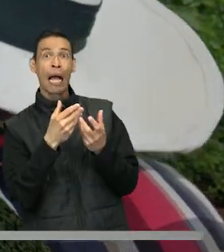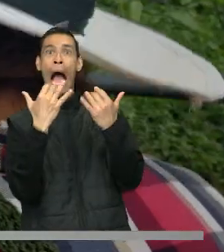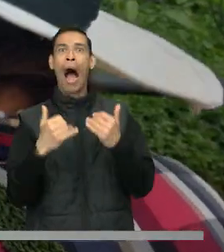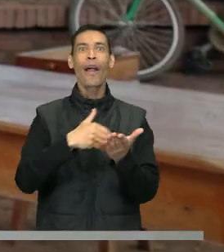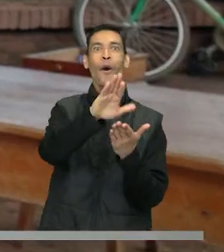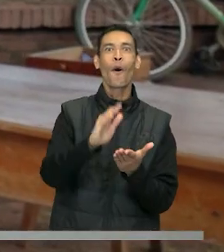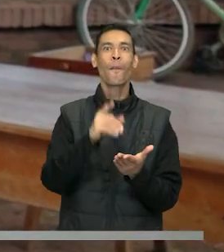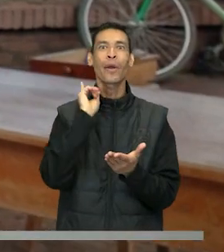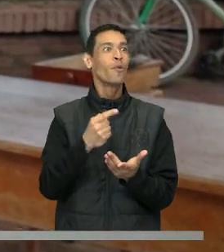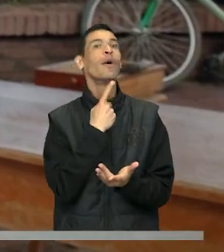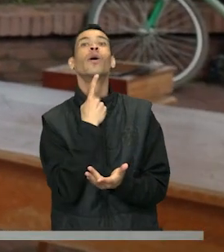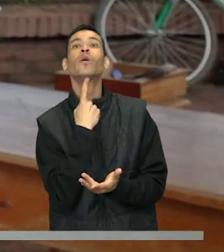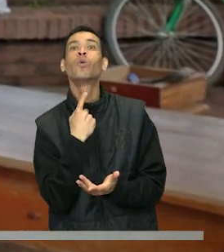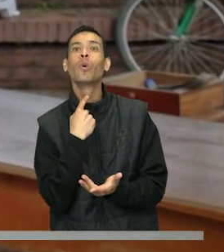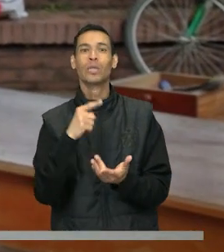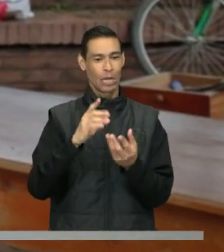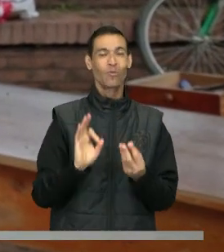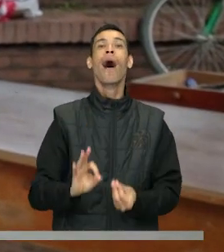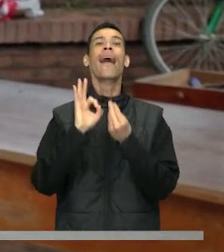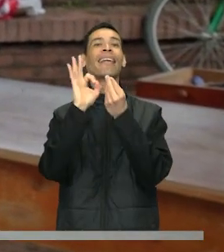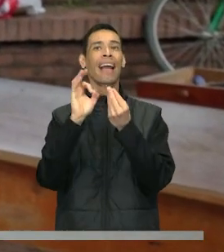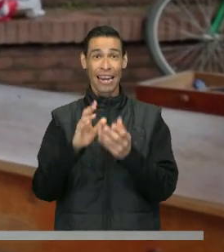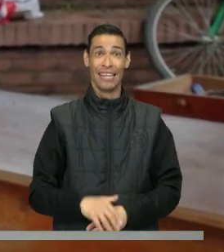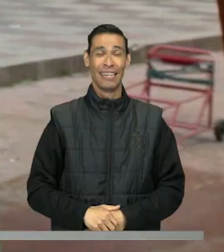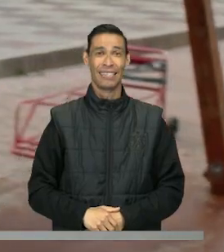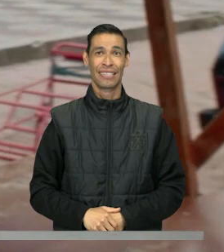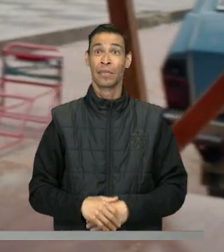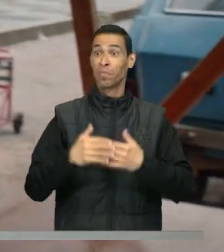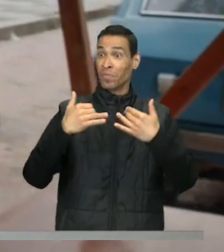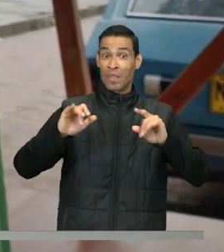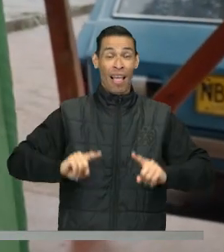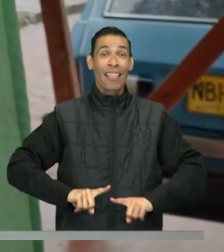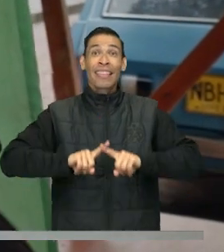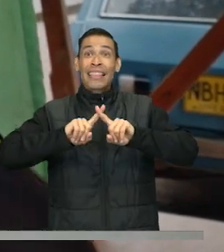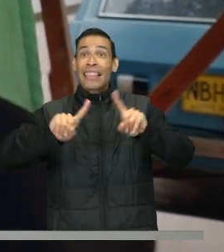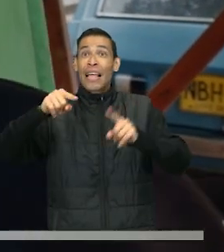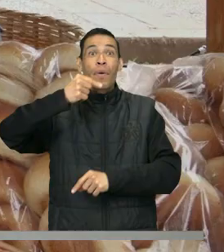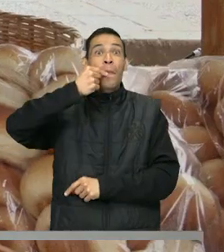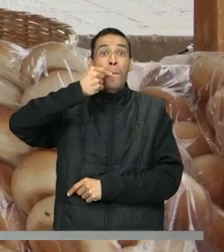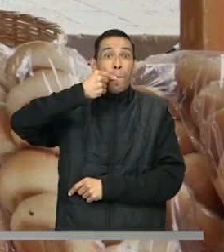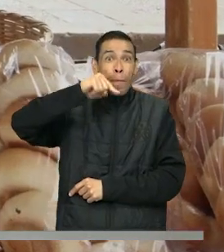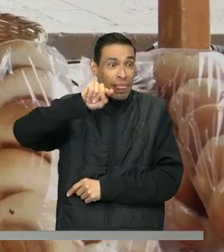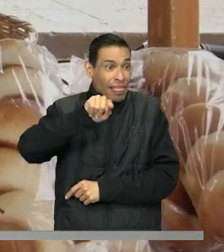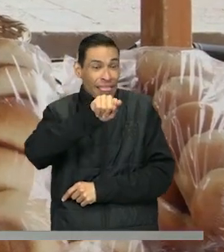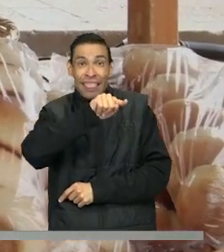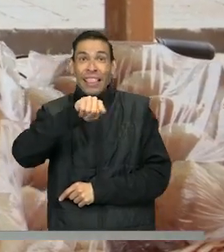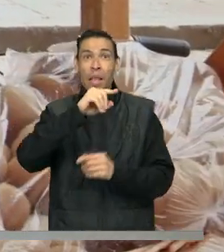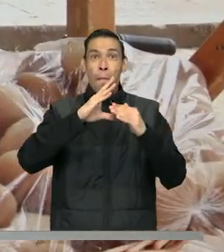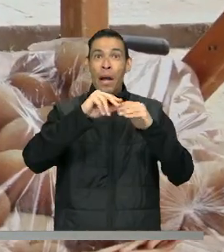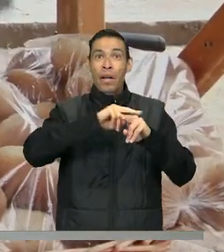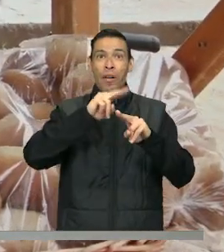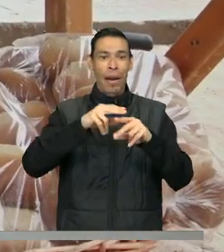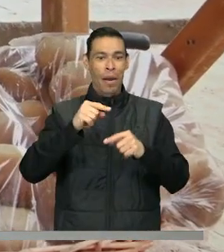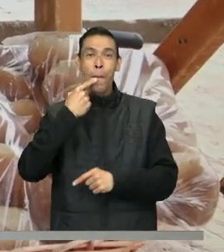compran porque el producto es de calidad. Se salió del contexto de lo que es la panificación, a raíz de que